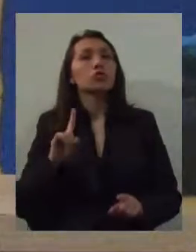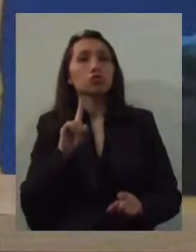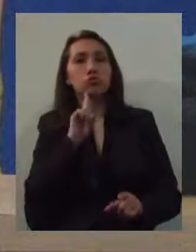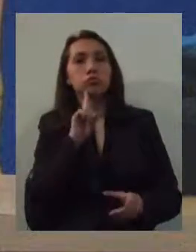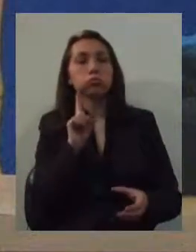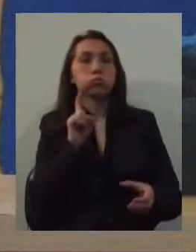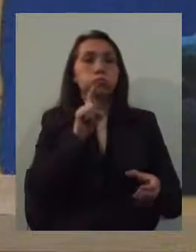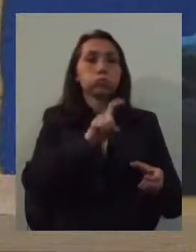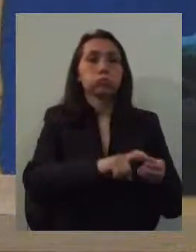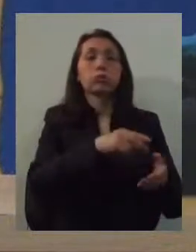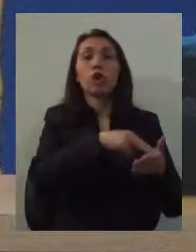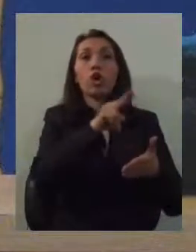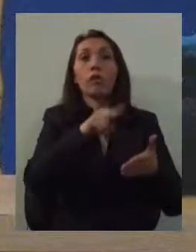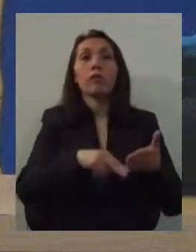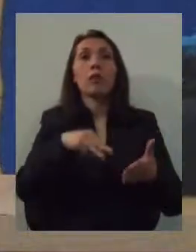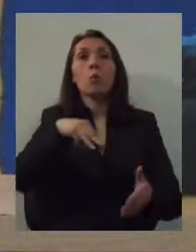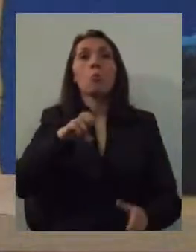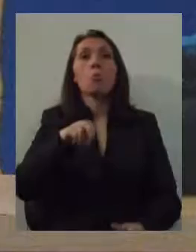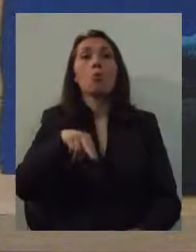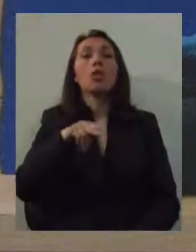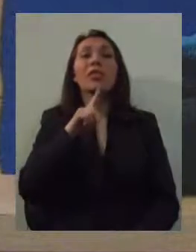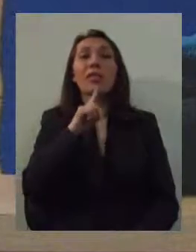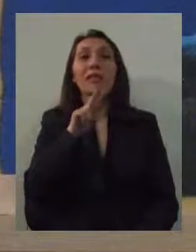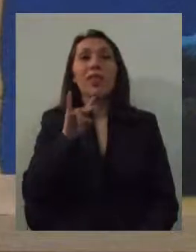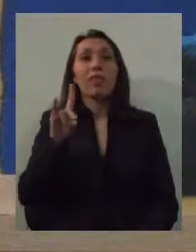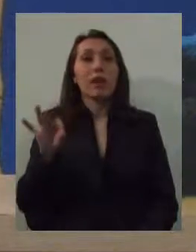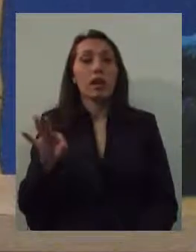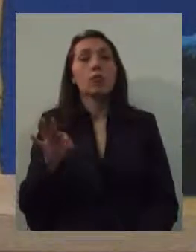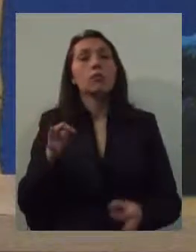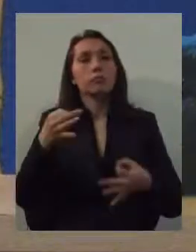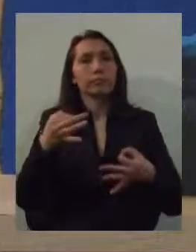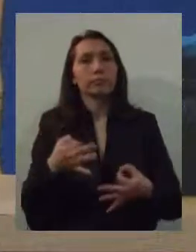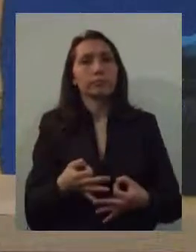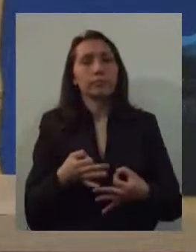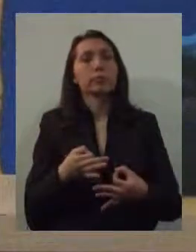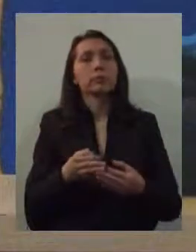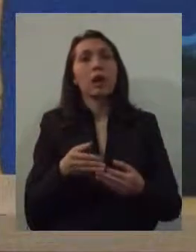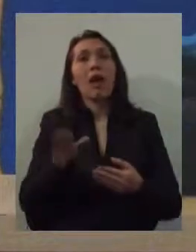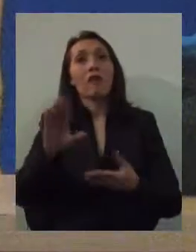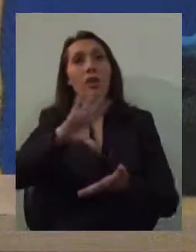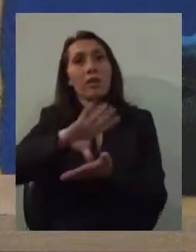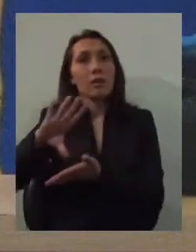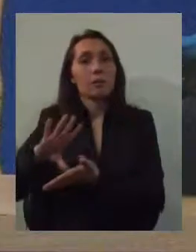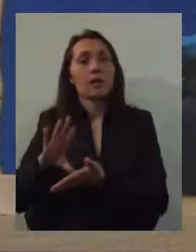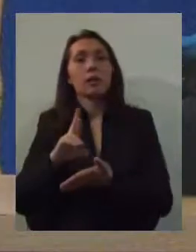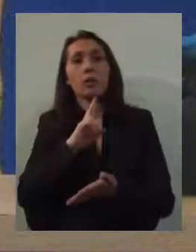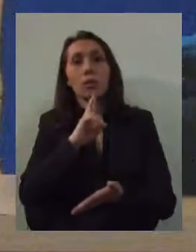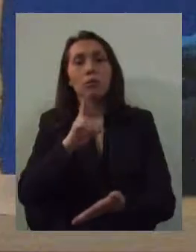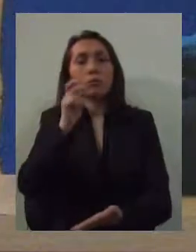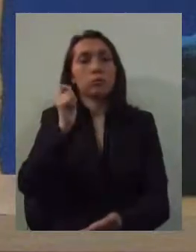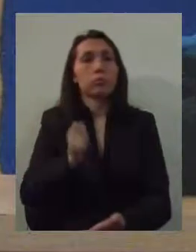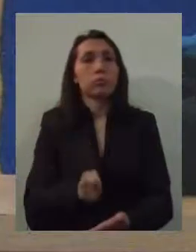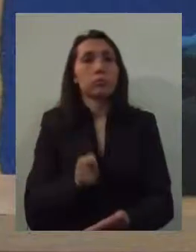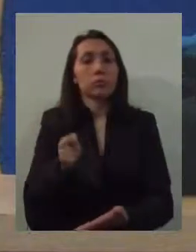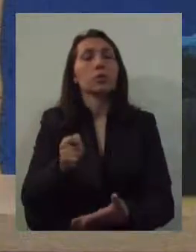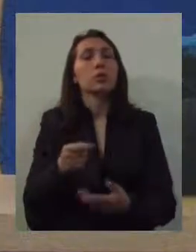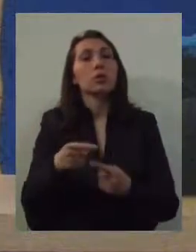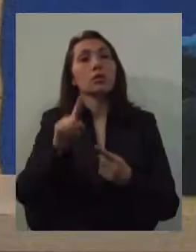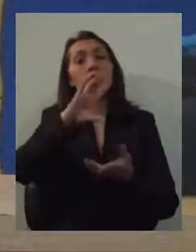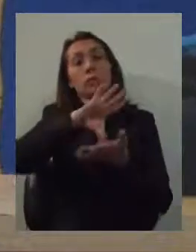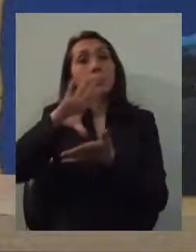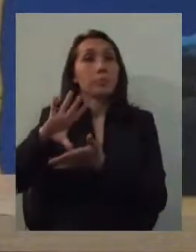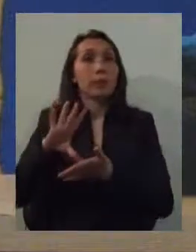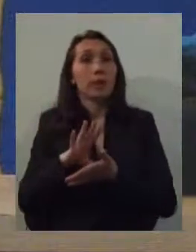de esta convención, la Convención de Montevideo, sobre eficacia extraterritorial de las sentencias y laudos arbitrales